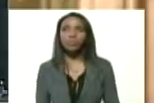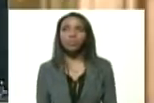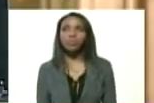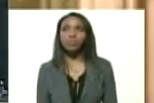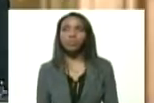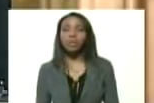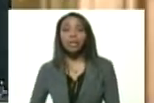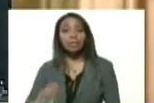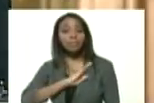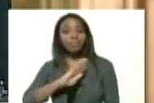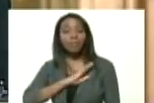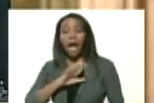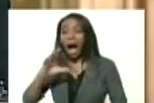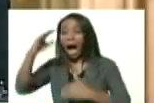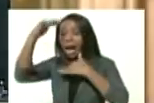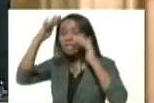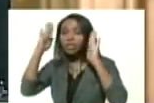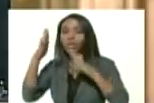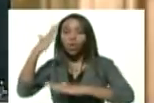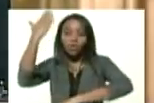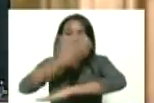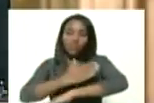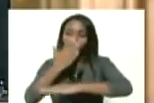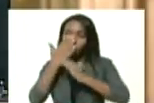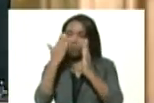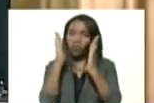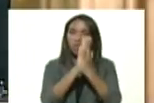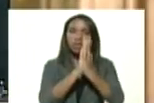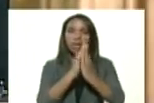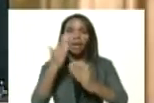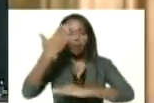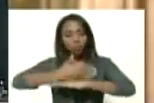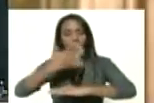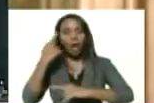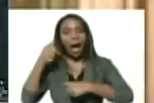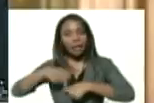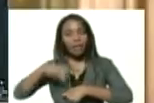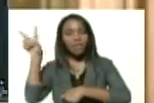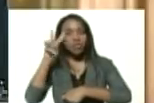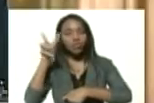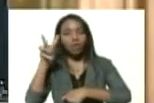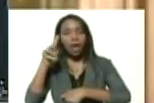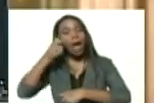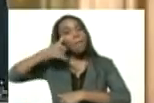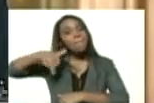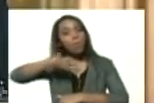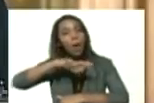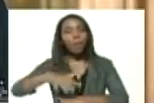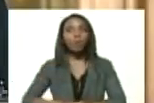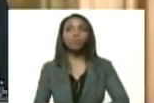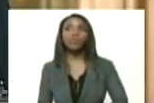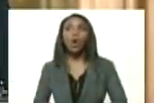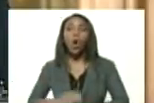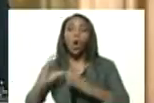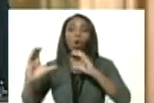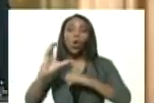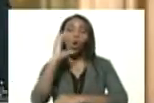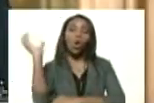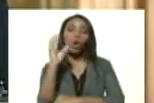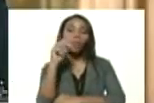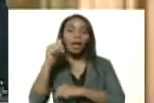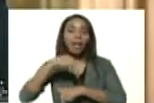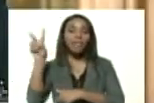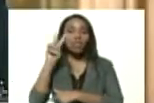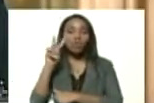tenemos que atender la frontera aquí en venezuela el pueblo de el pueblo colombiano que vive en venezuela